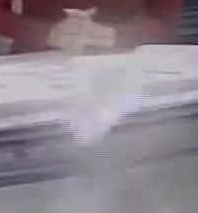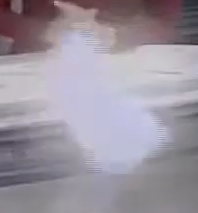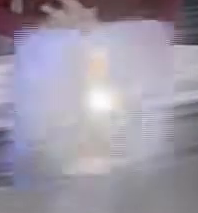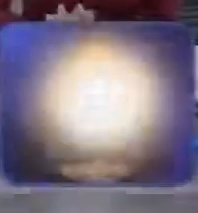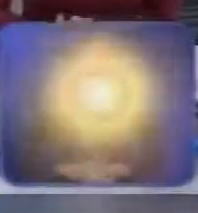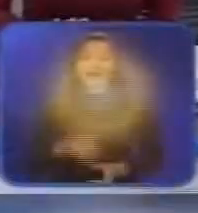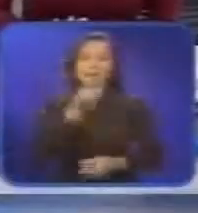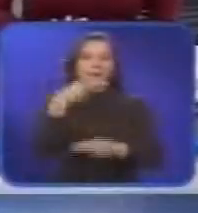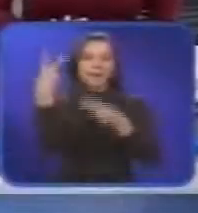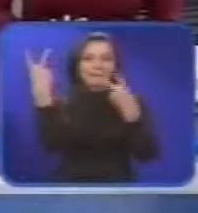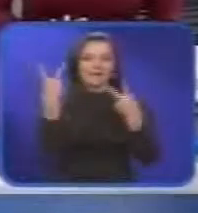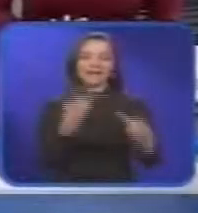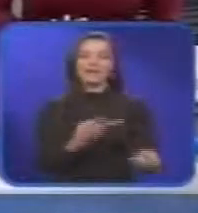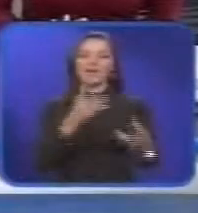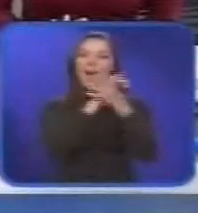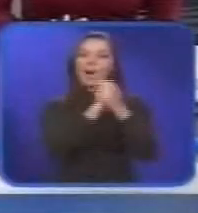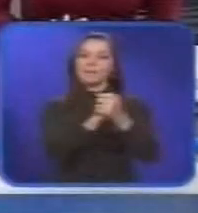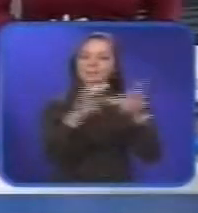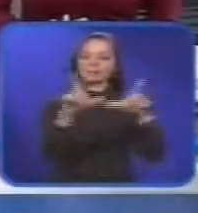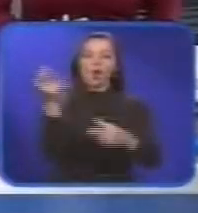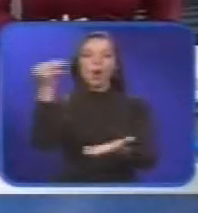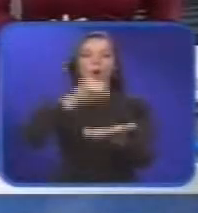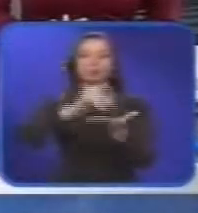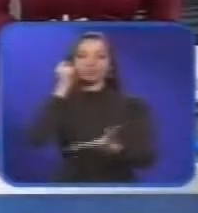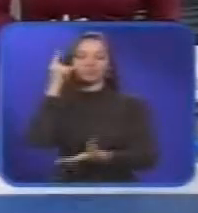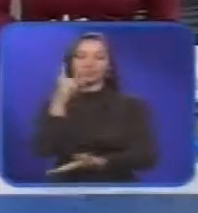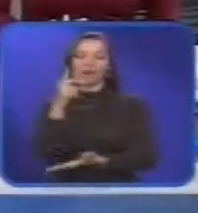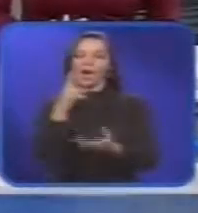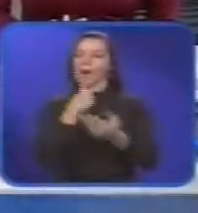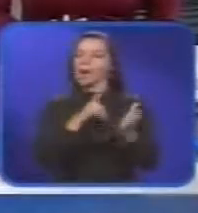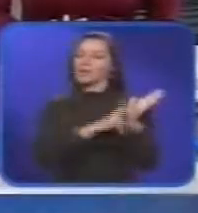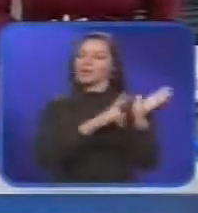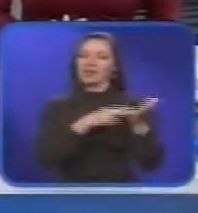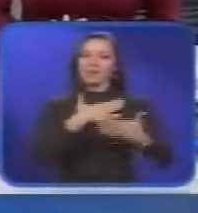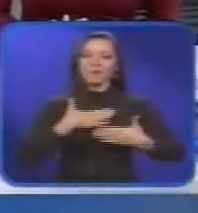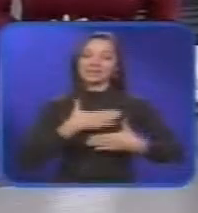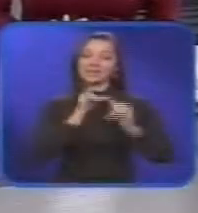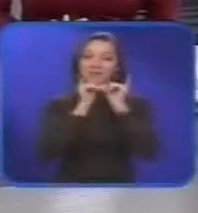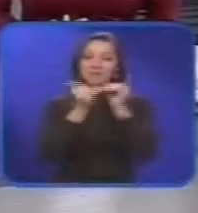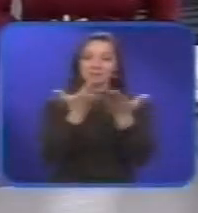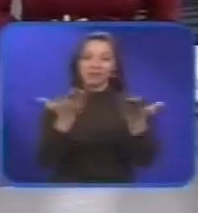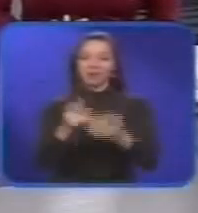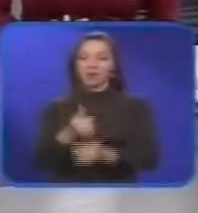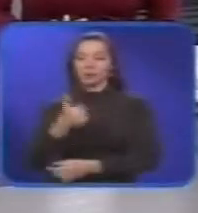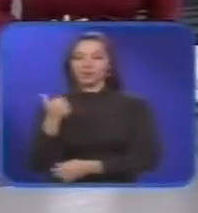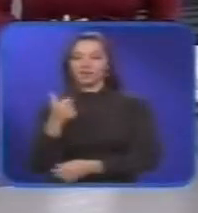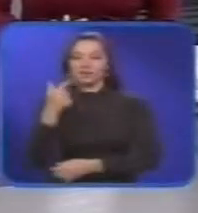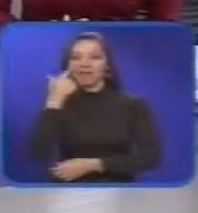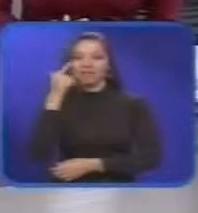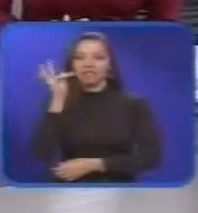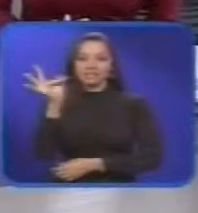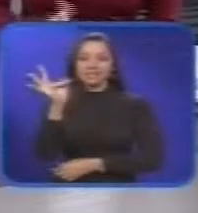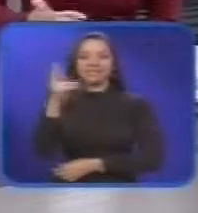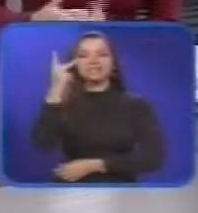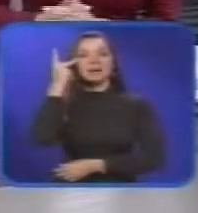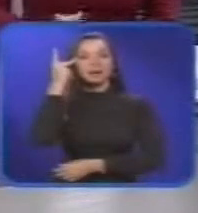Bienvenidos amigos televidentes a una nueva emisión del Observador. Como siempre, un verdadero placer informarles. Y con ustedes, Francia Sánchez